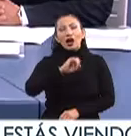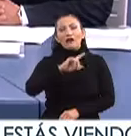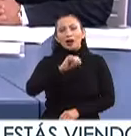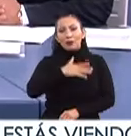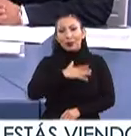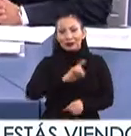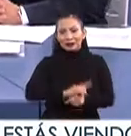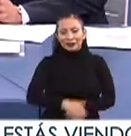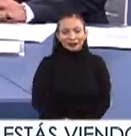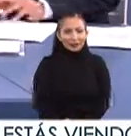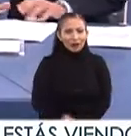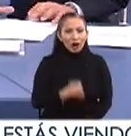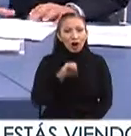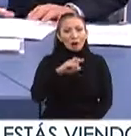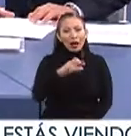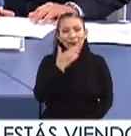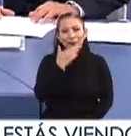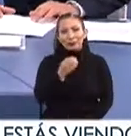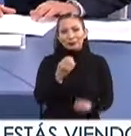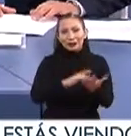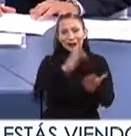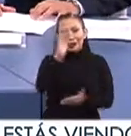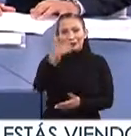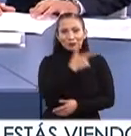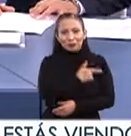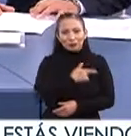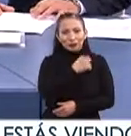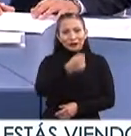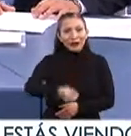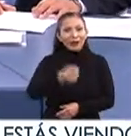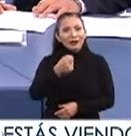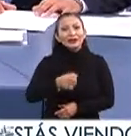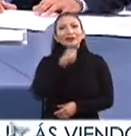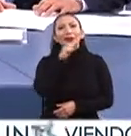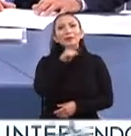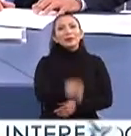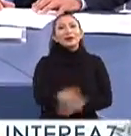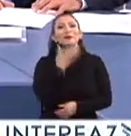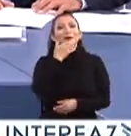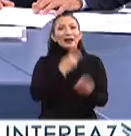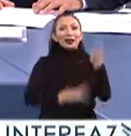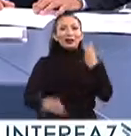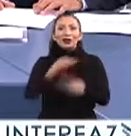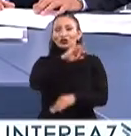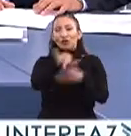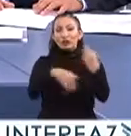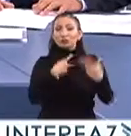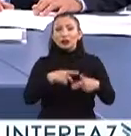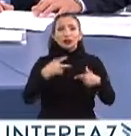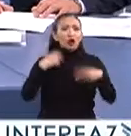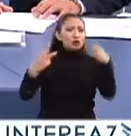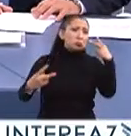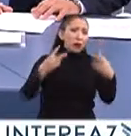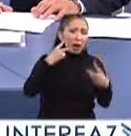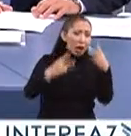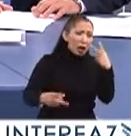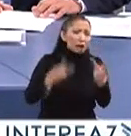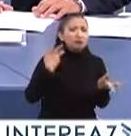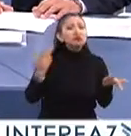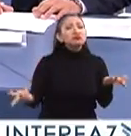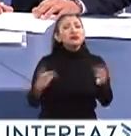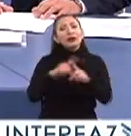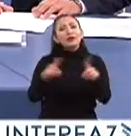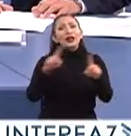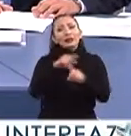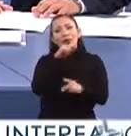Muy buenos días. Omar, muy bien, muchas gracias. Me da mucho gusto saludarte, pero sobre todo darles la bienvenida a todos quienes nos sintonizan a través de las